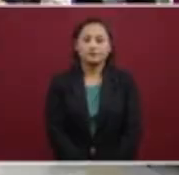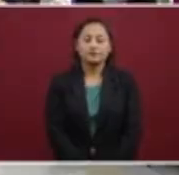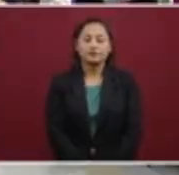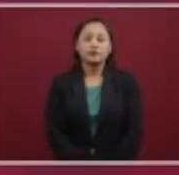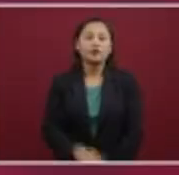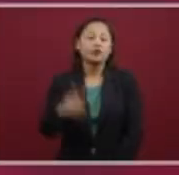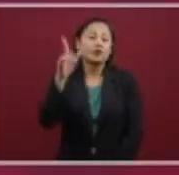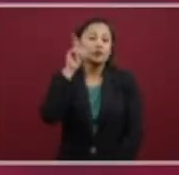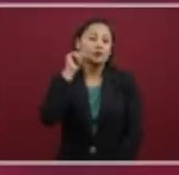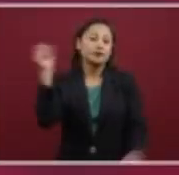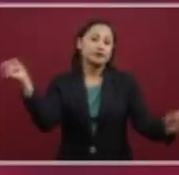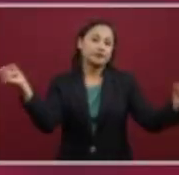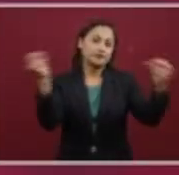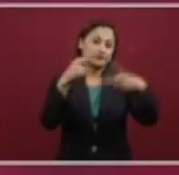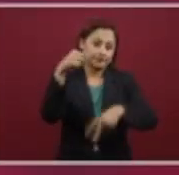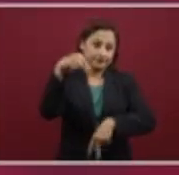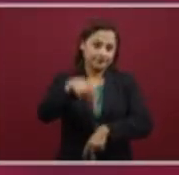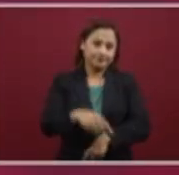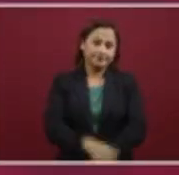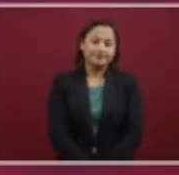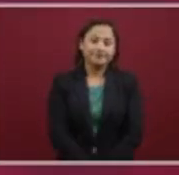Mañana nos vemos aquí.